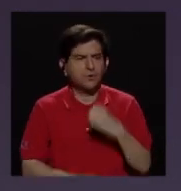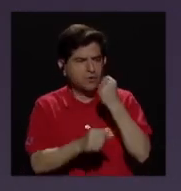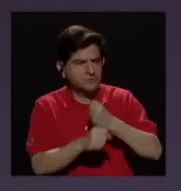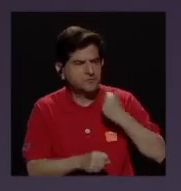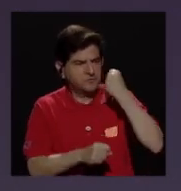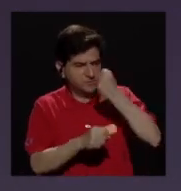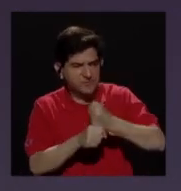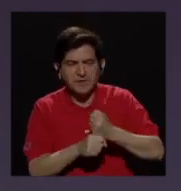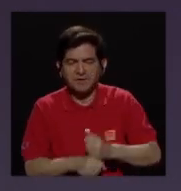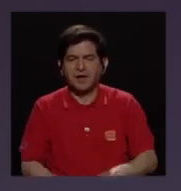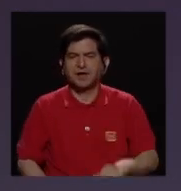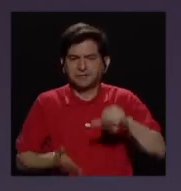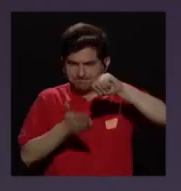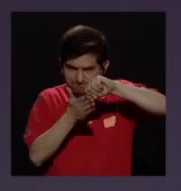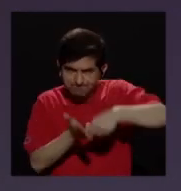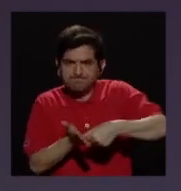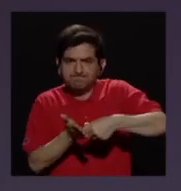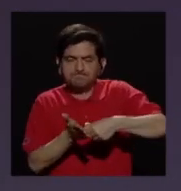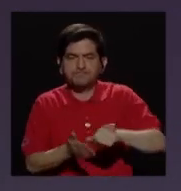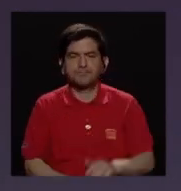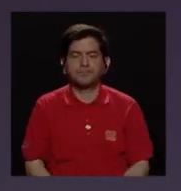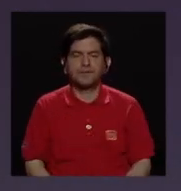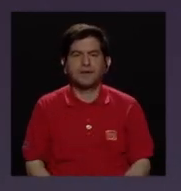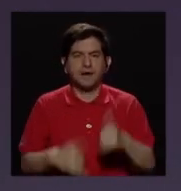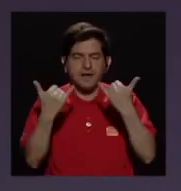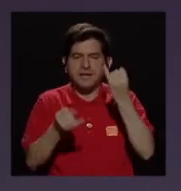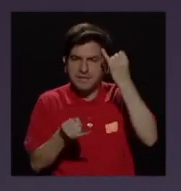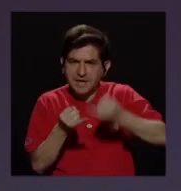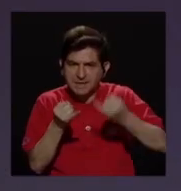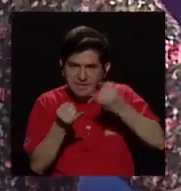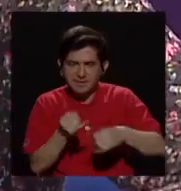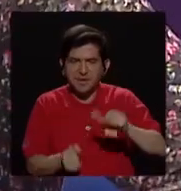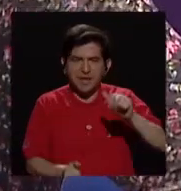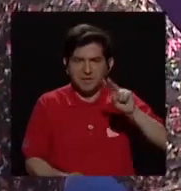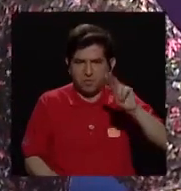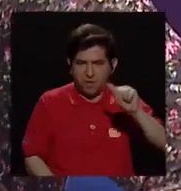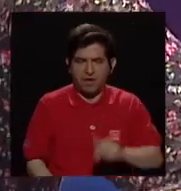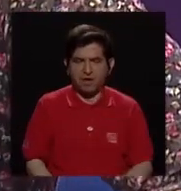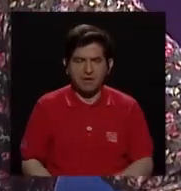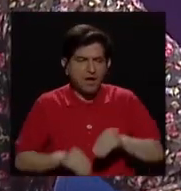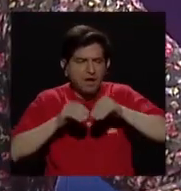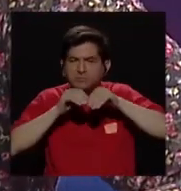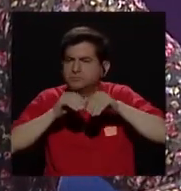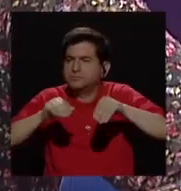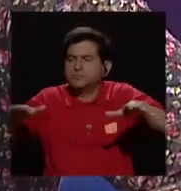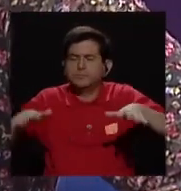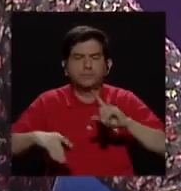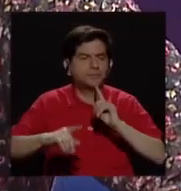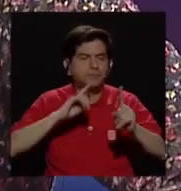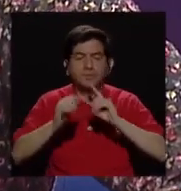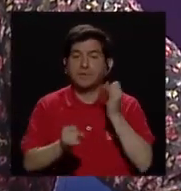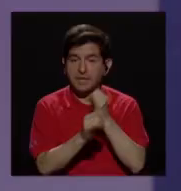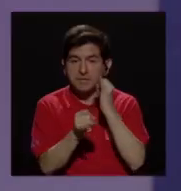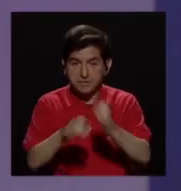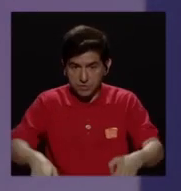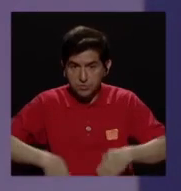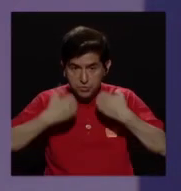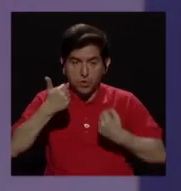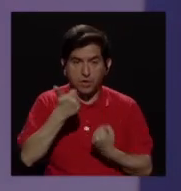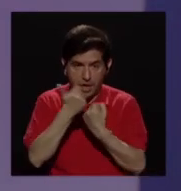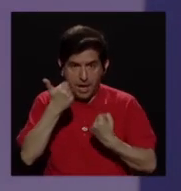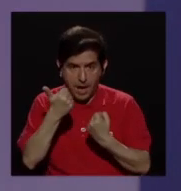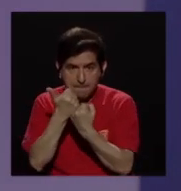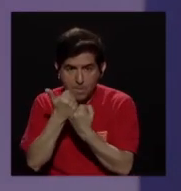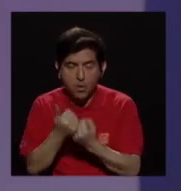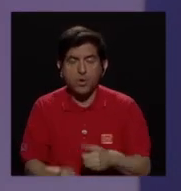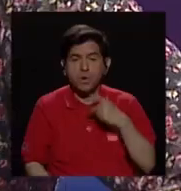más en ello. Y tal vez para cerrar, Ana, también como difundir que existen instituciones que apoyan